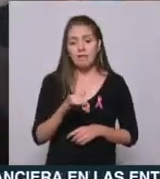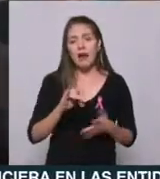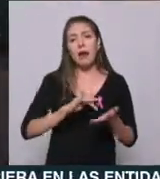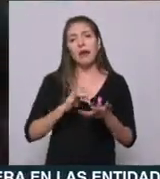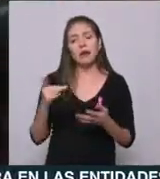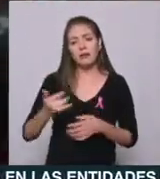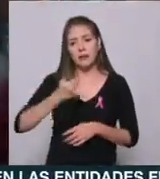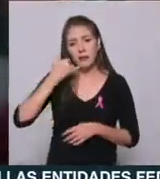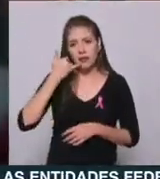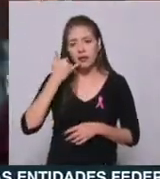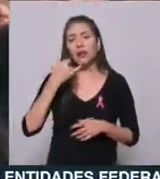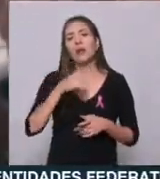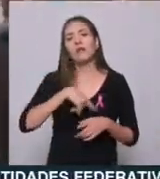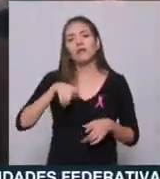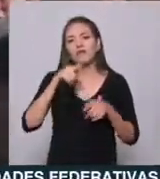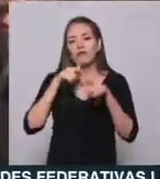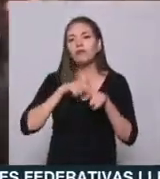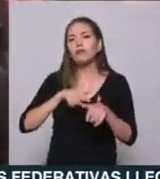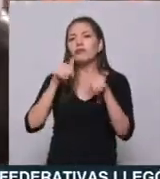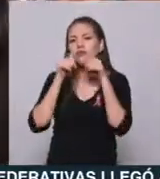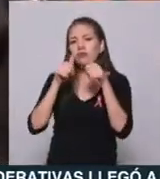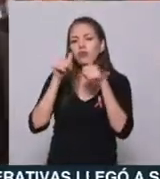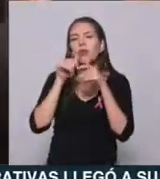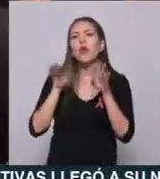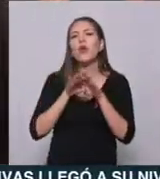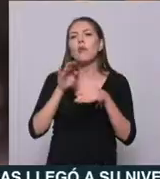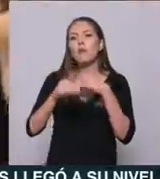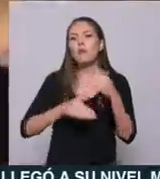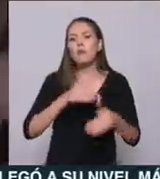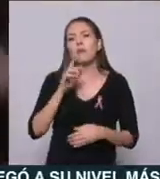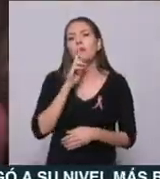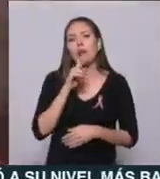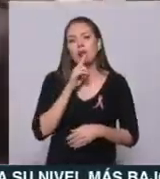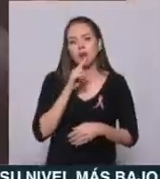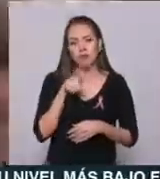la llamada. Estaremos muy pendientes de cómo evoluciona esta lamentable situación. Un gusto.